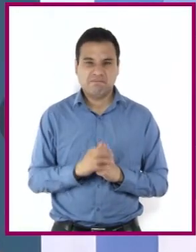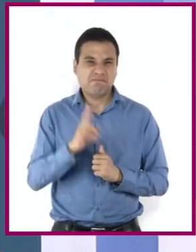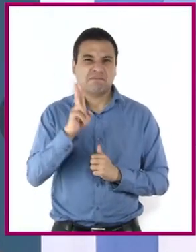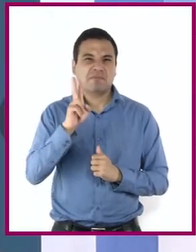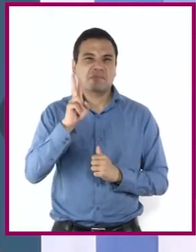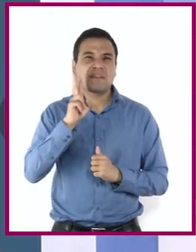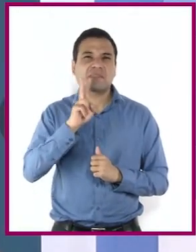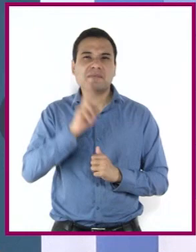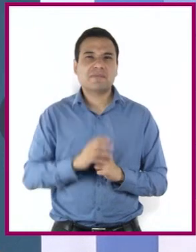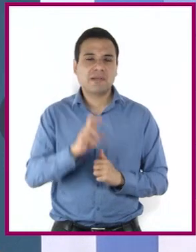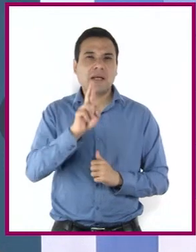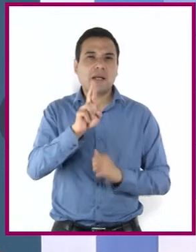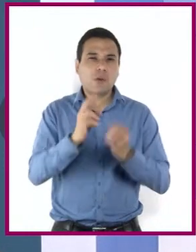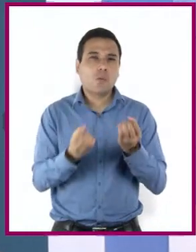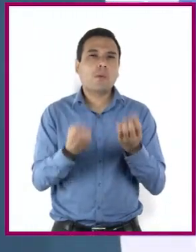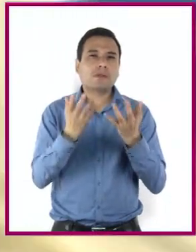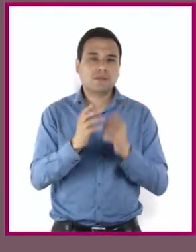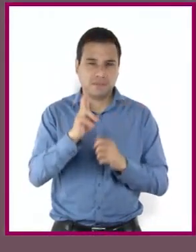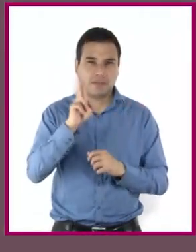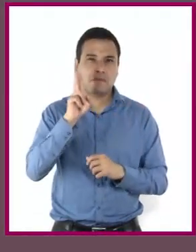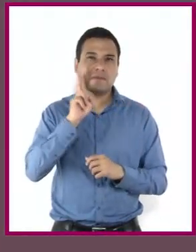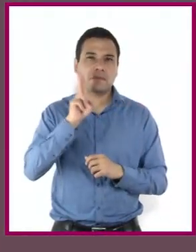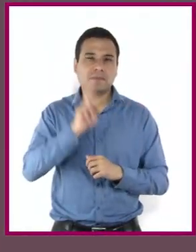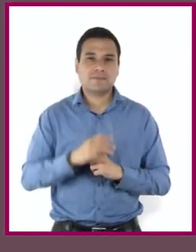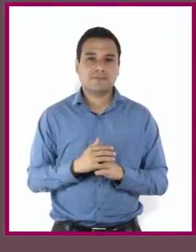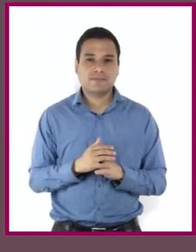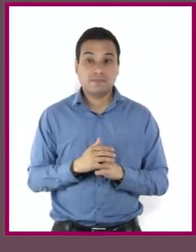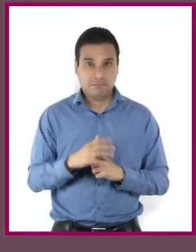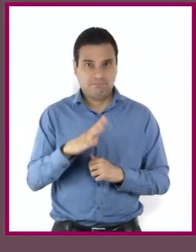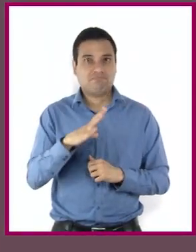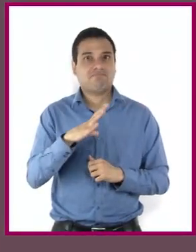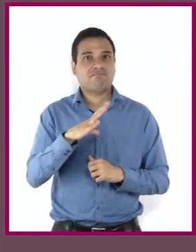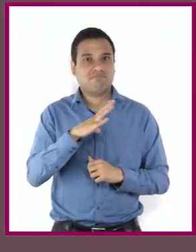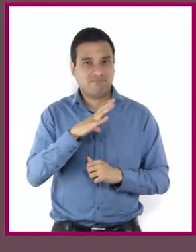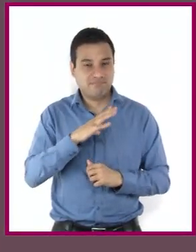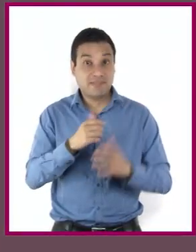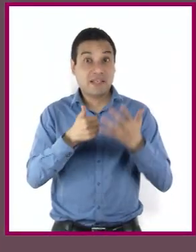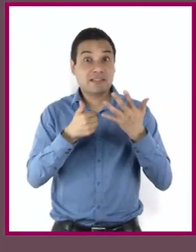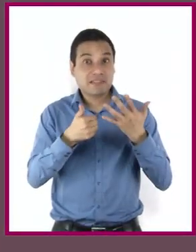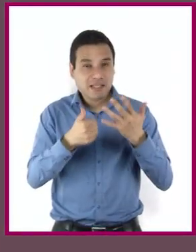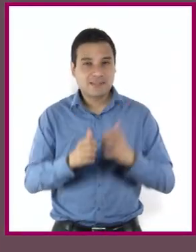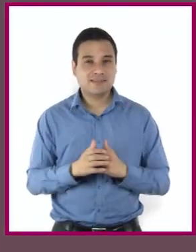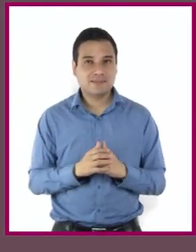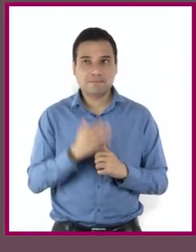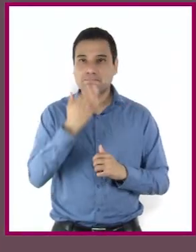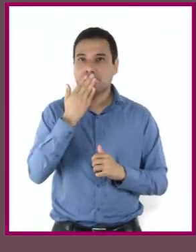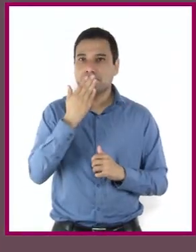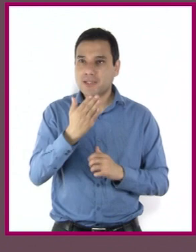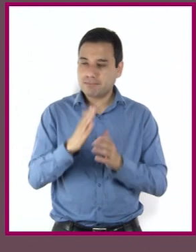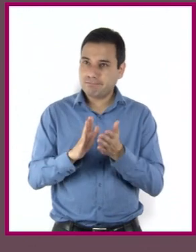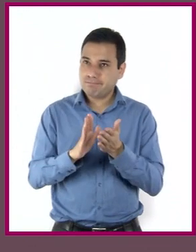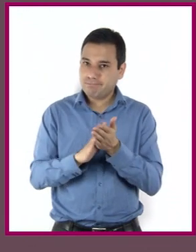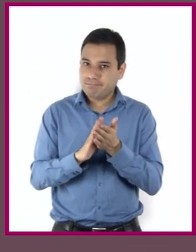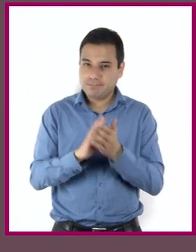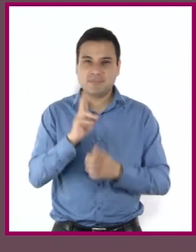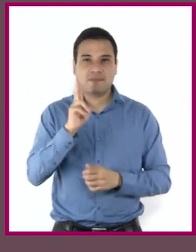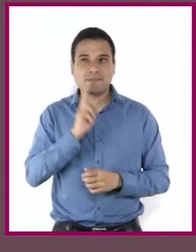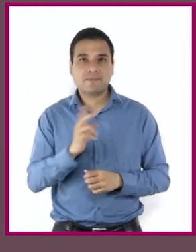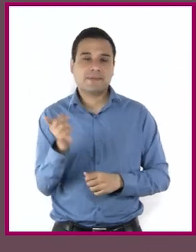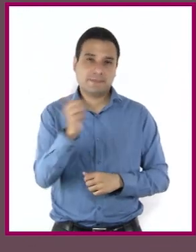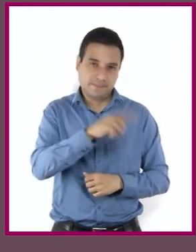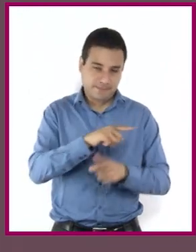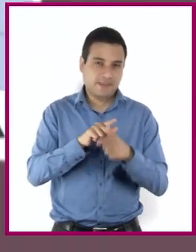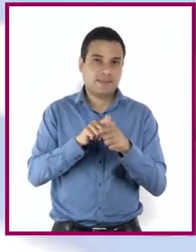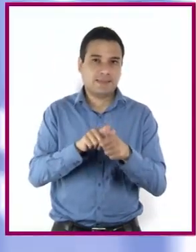Veamos cuántas R hay en nuestro tablero. Muy bien, hay 6 R. Excelente, Mercedes. Continuamos, por